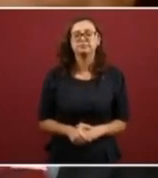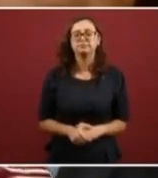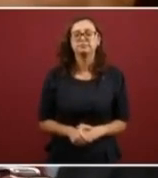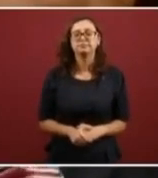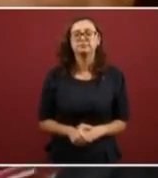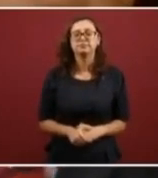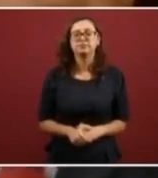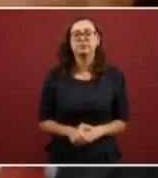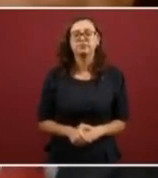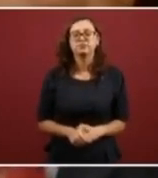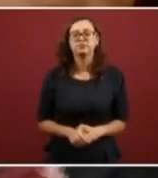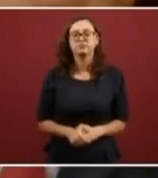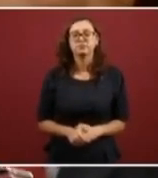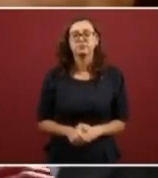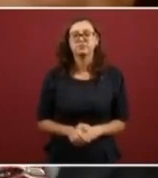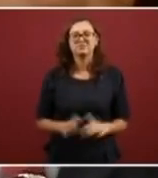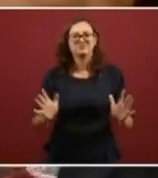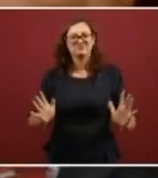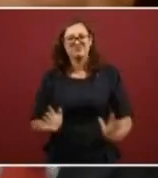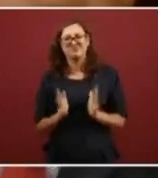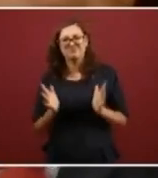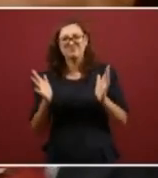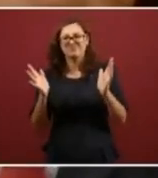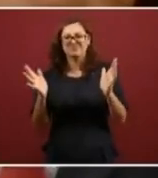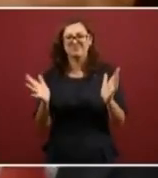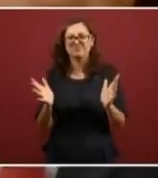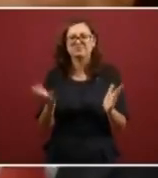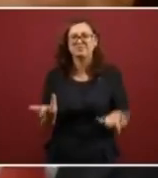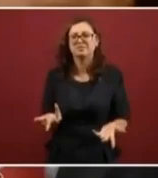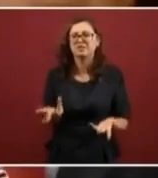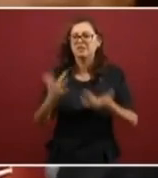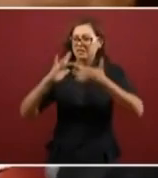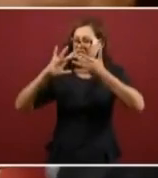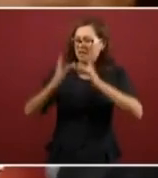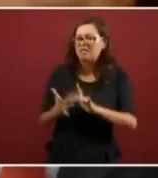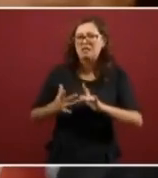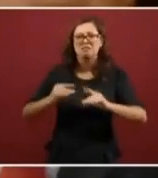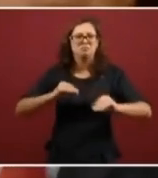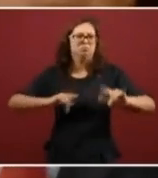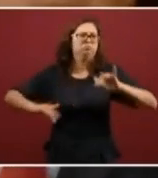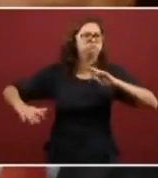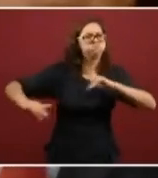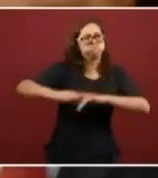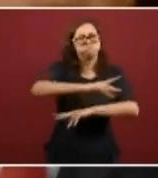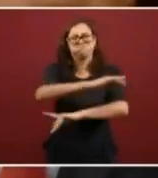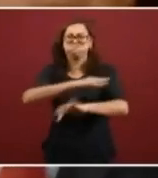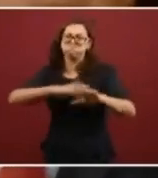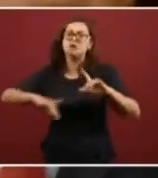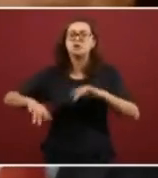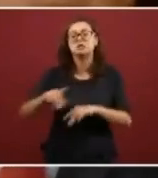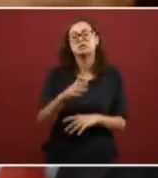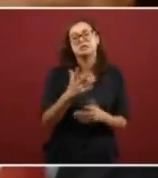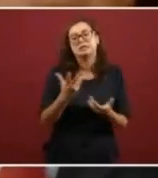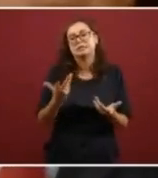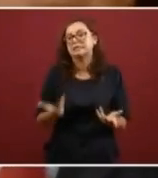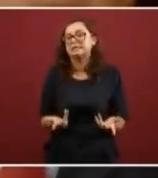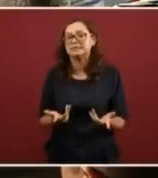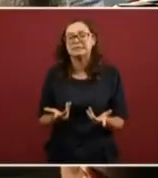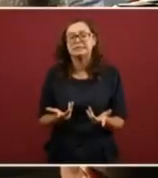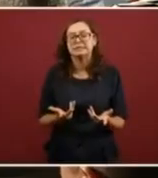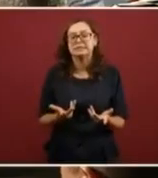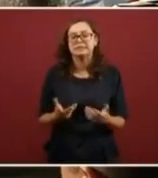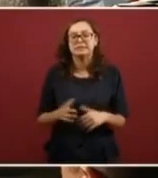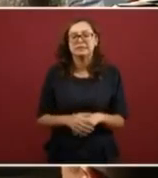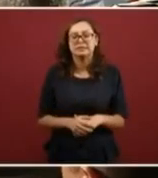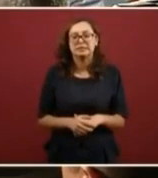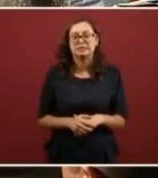esto pues reacciona en redes, ya se imaginará cómo está, y yo obviamente no quise,